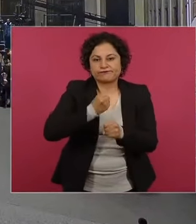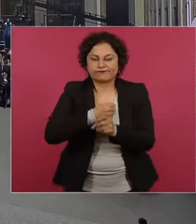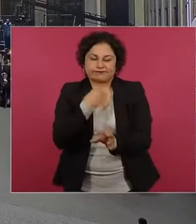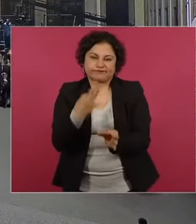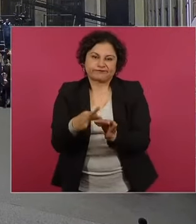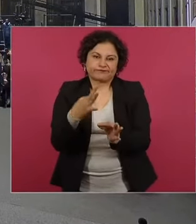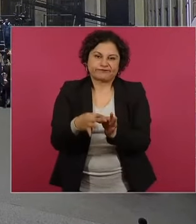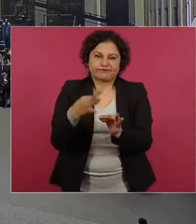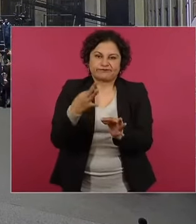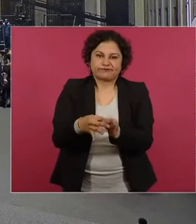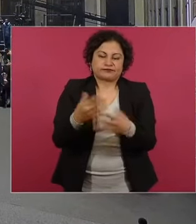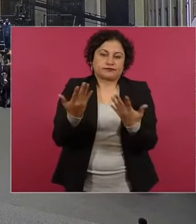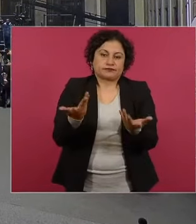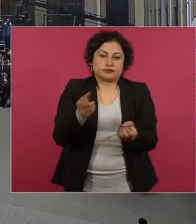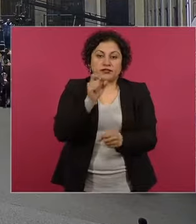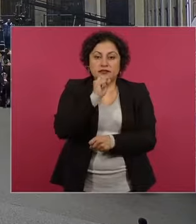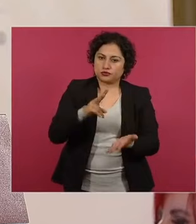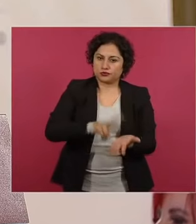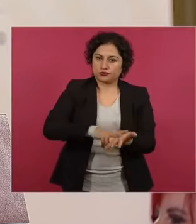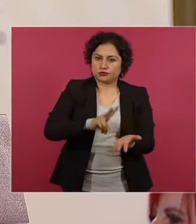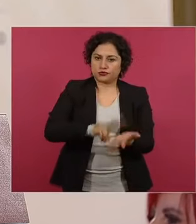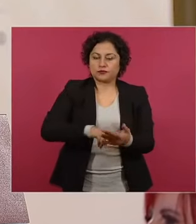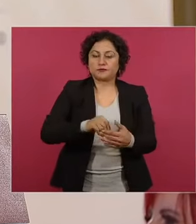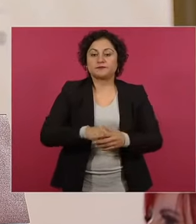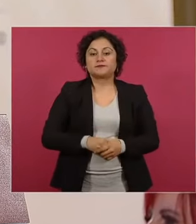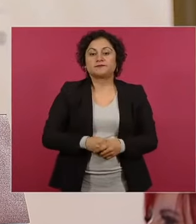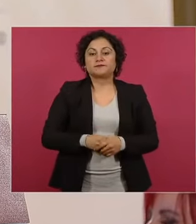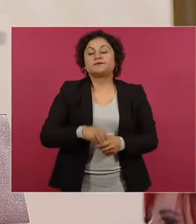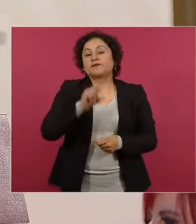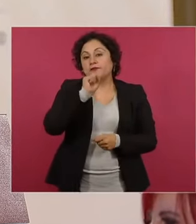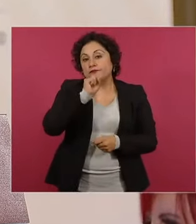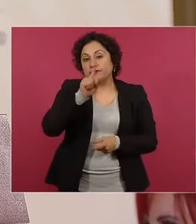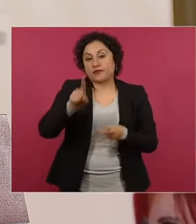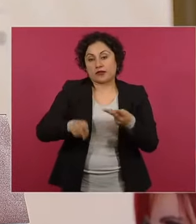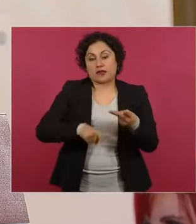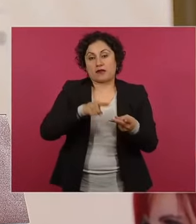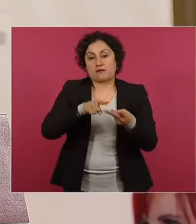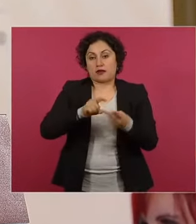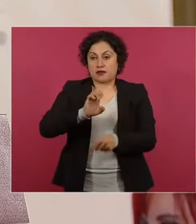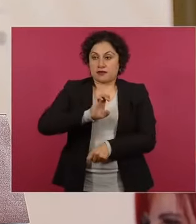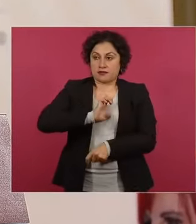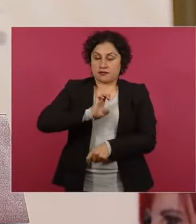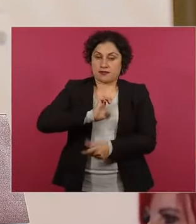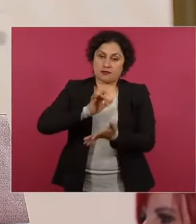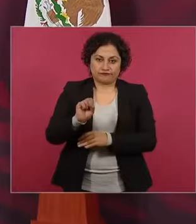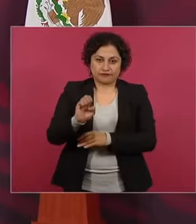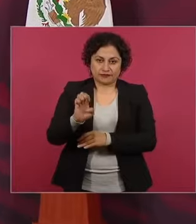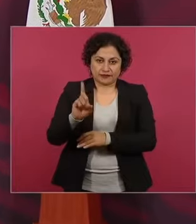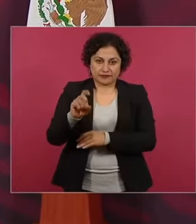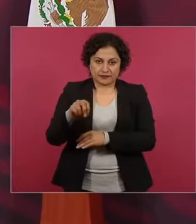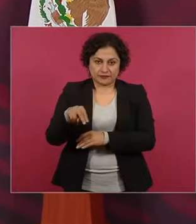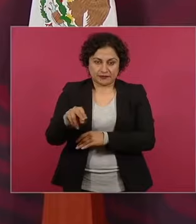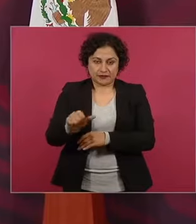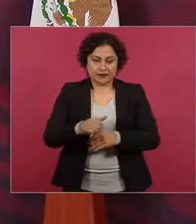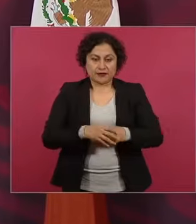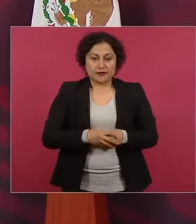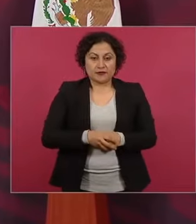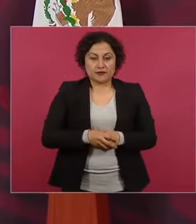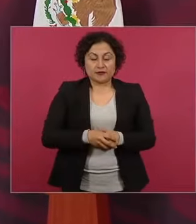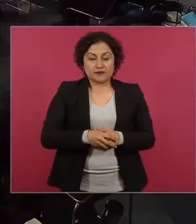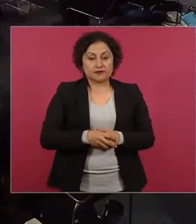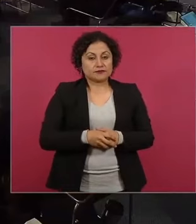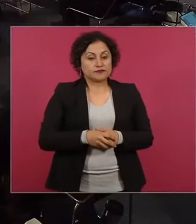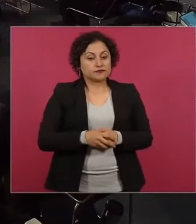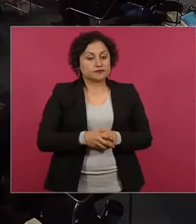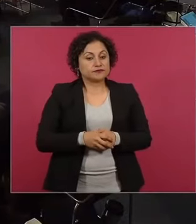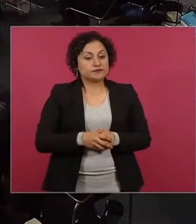los apoyos que reciben de la familia. Los entrenadores son muy importantes. ¿Qué medalla le gustó más o qué deporte